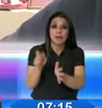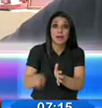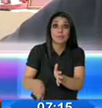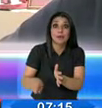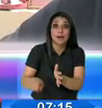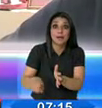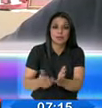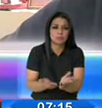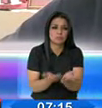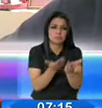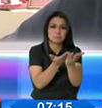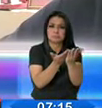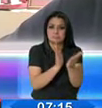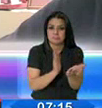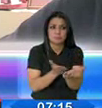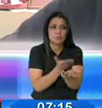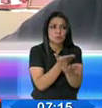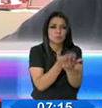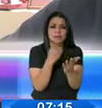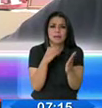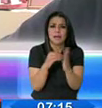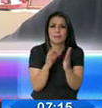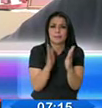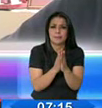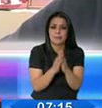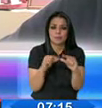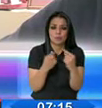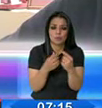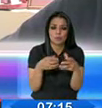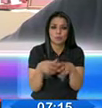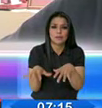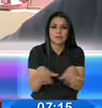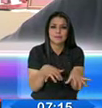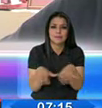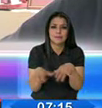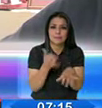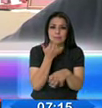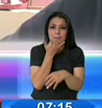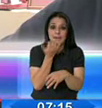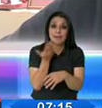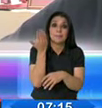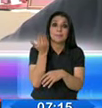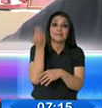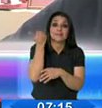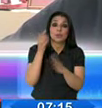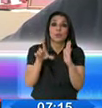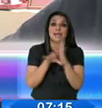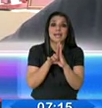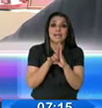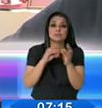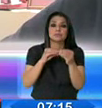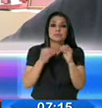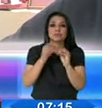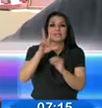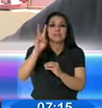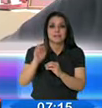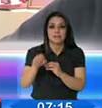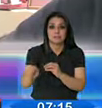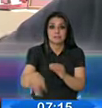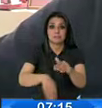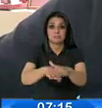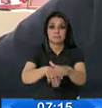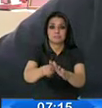planteado que se aplique la pena de asociación ilícita del 370 del código actual, que tiene una pena máxima de